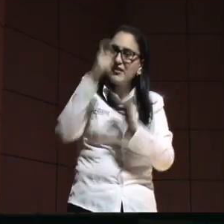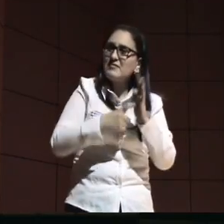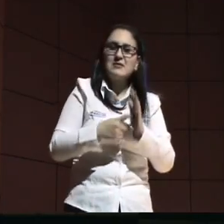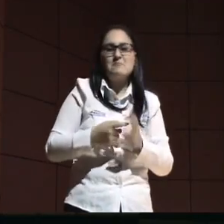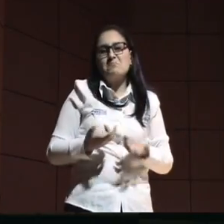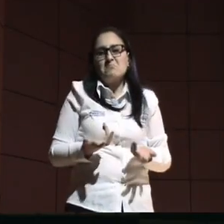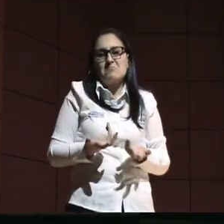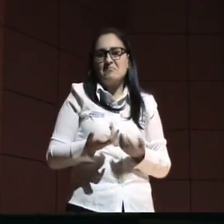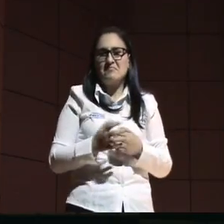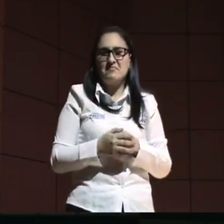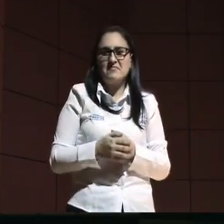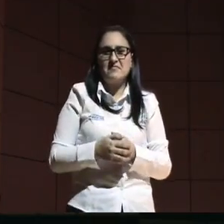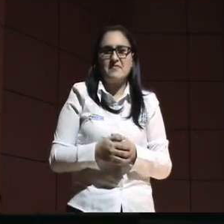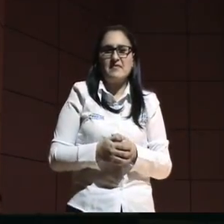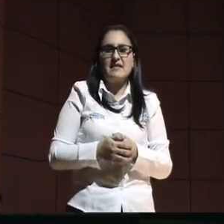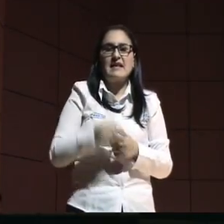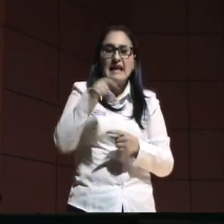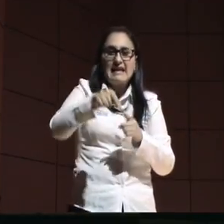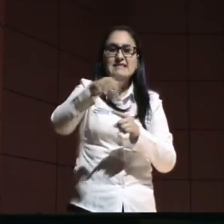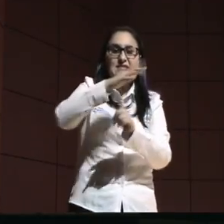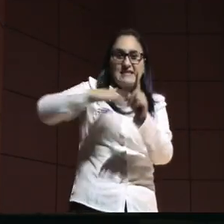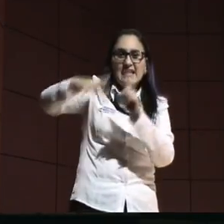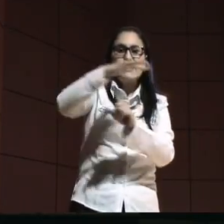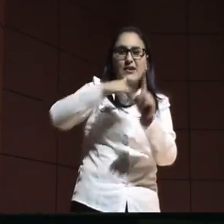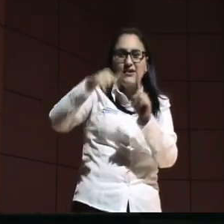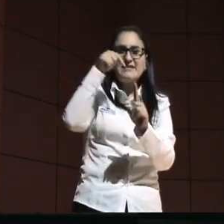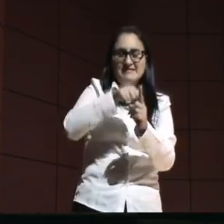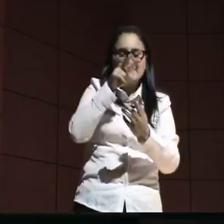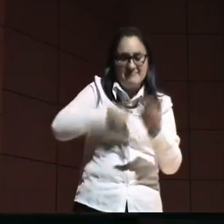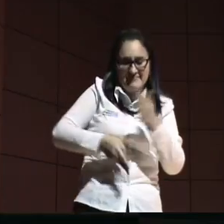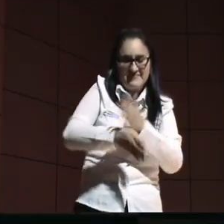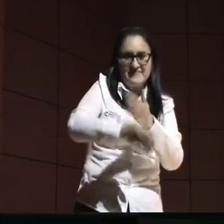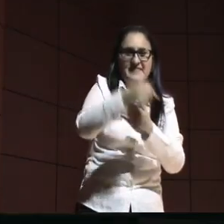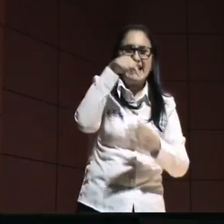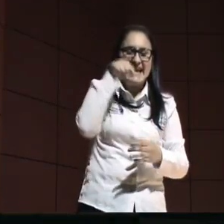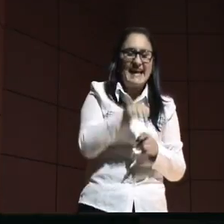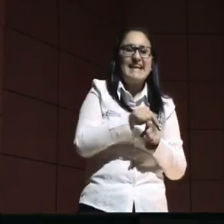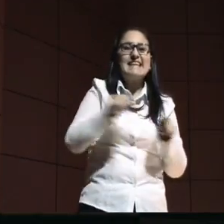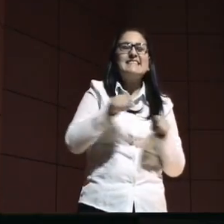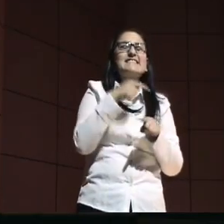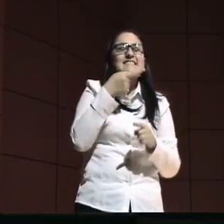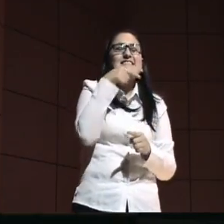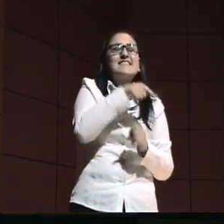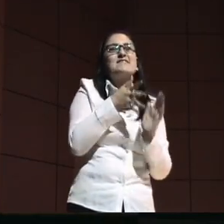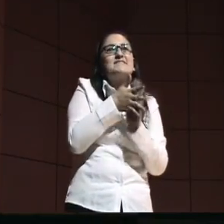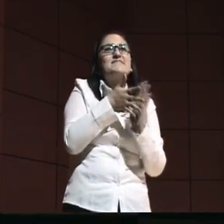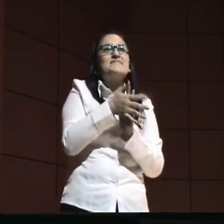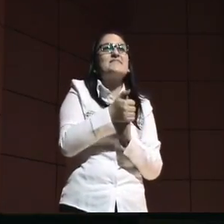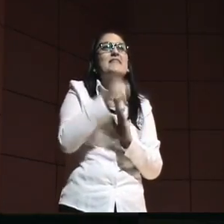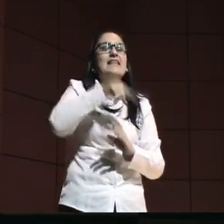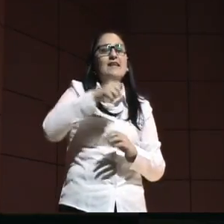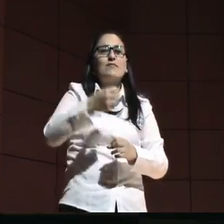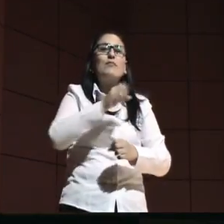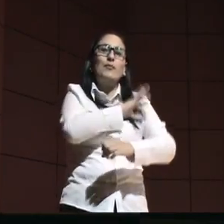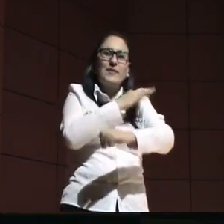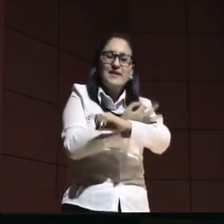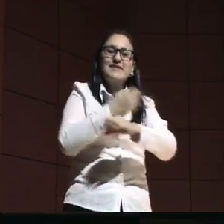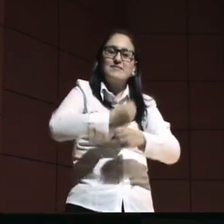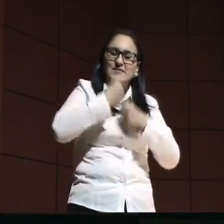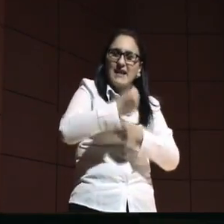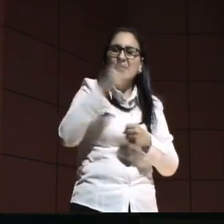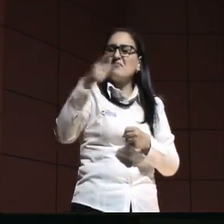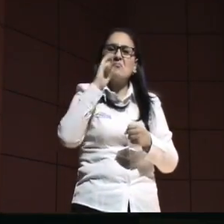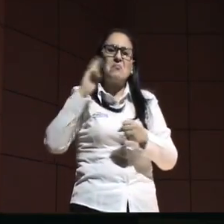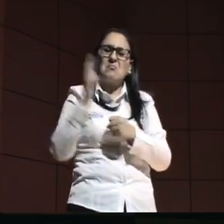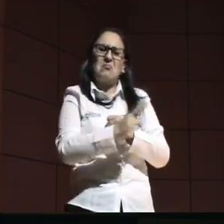Continúo. Los entornos diseñados y construidos por personas ubicadas en la colonia del poder que no